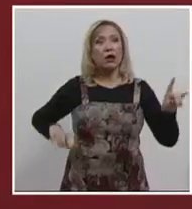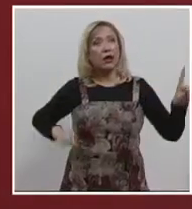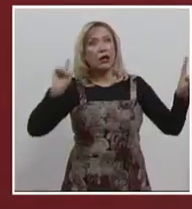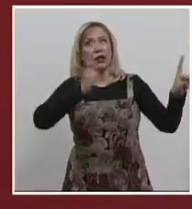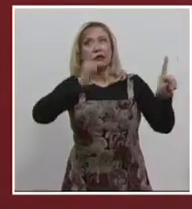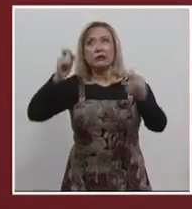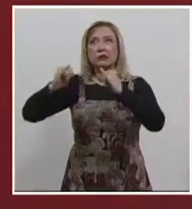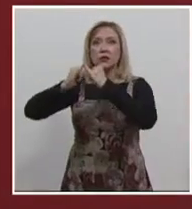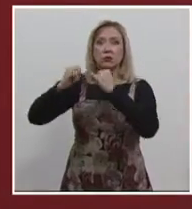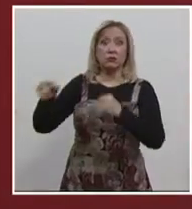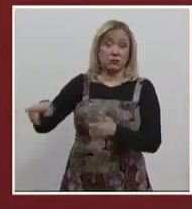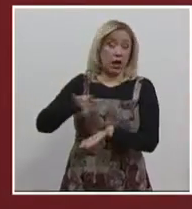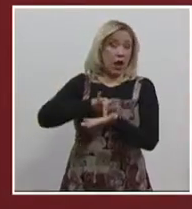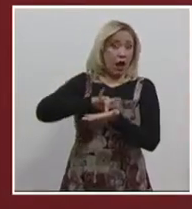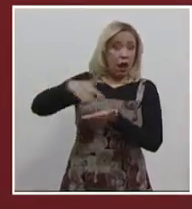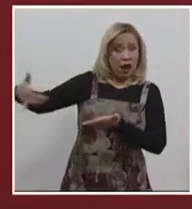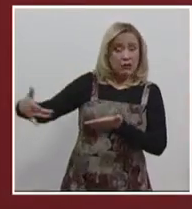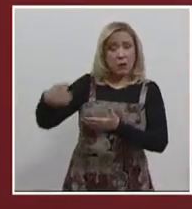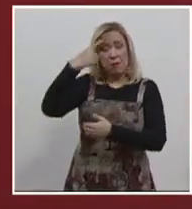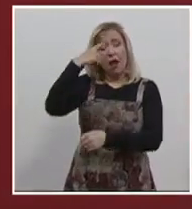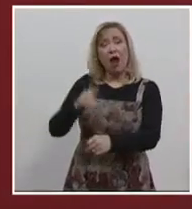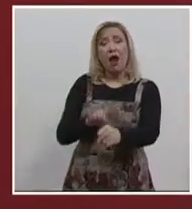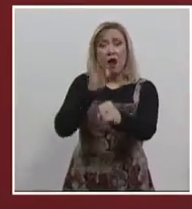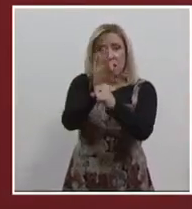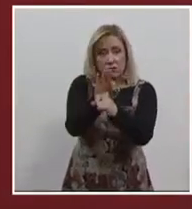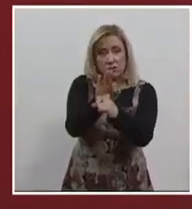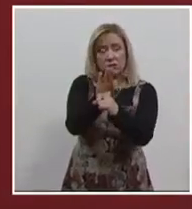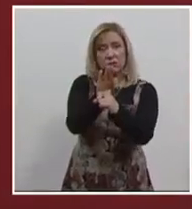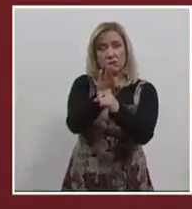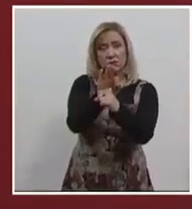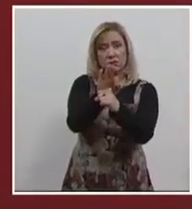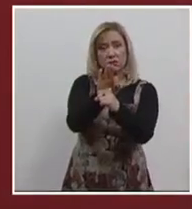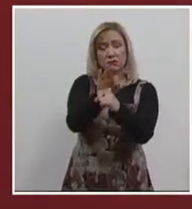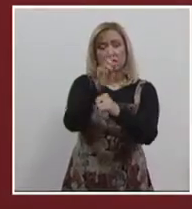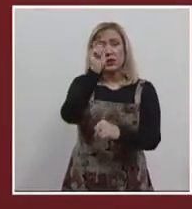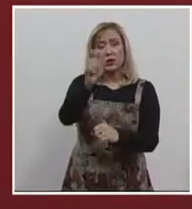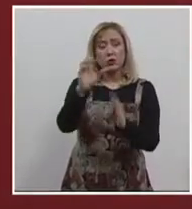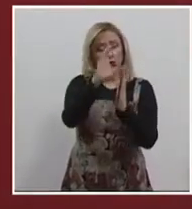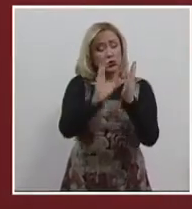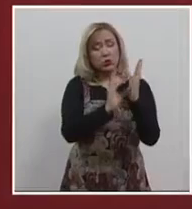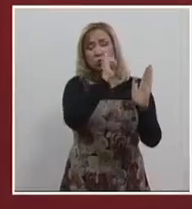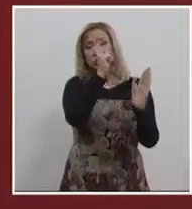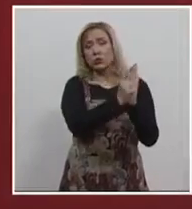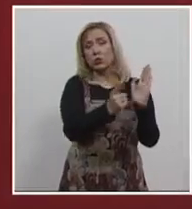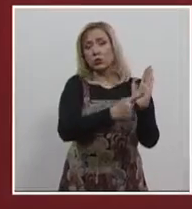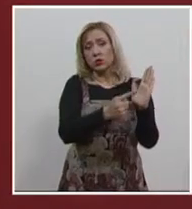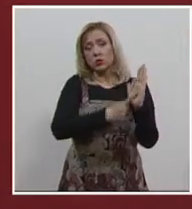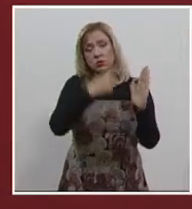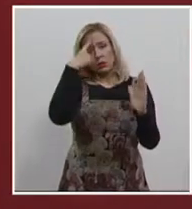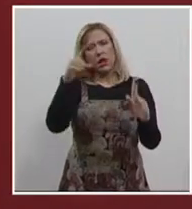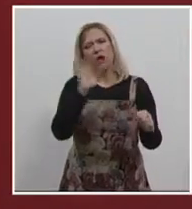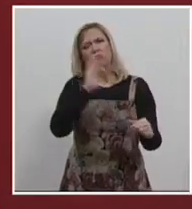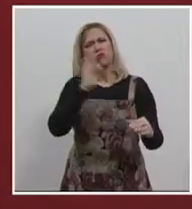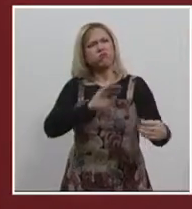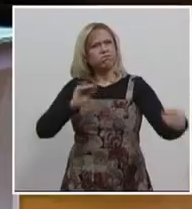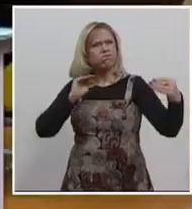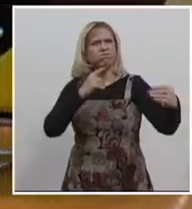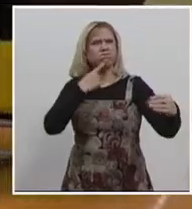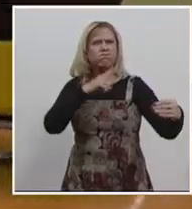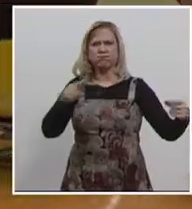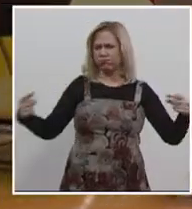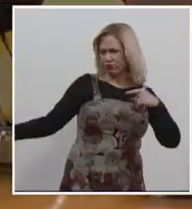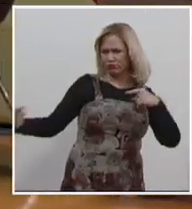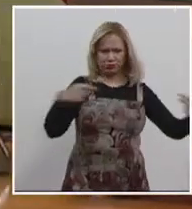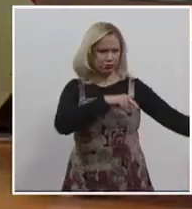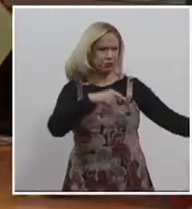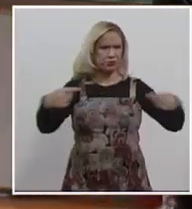la defensa y garantizar la supremacía constitucional en un litigio entre poderes.